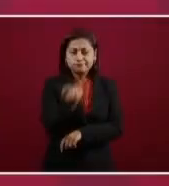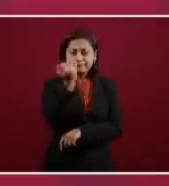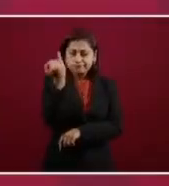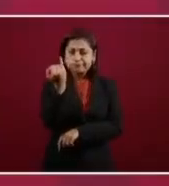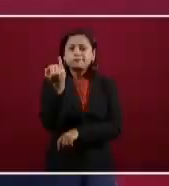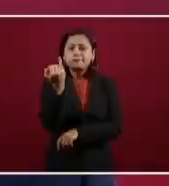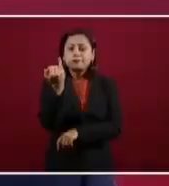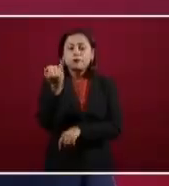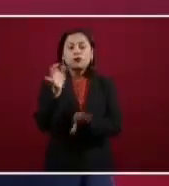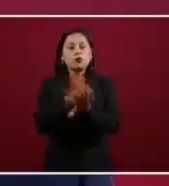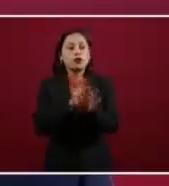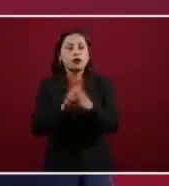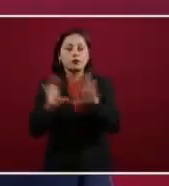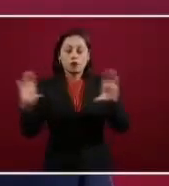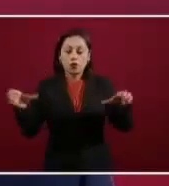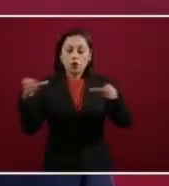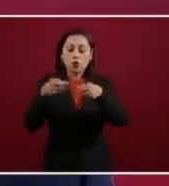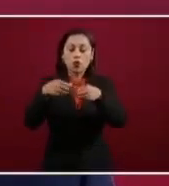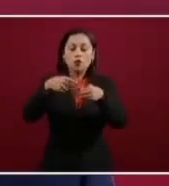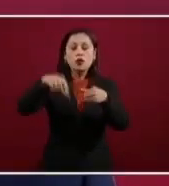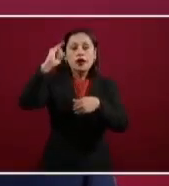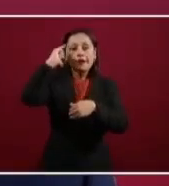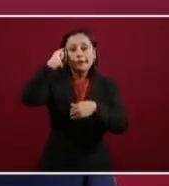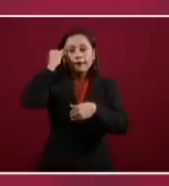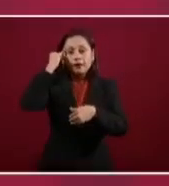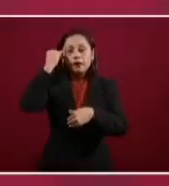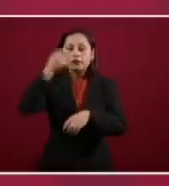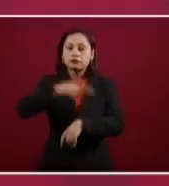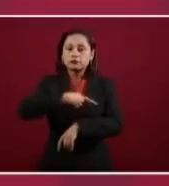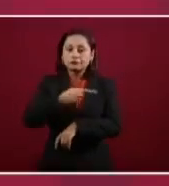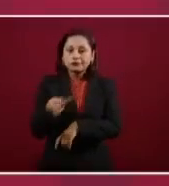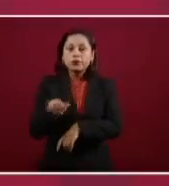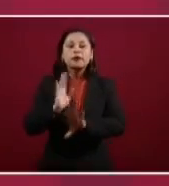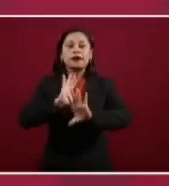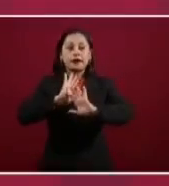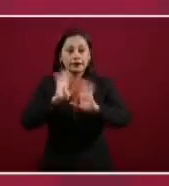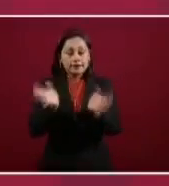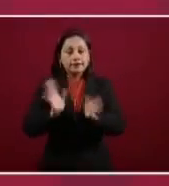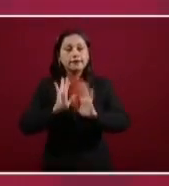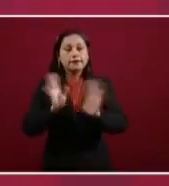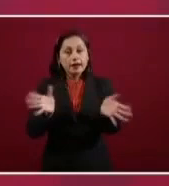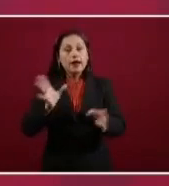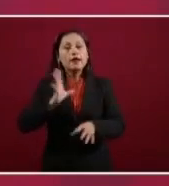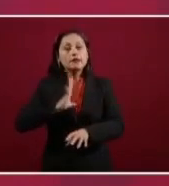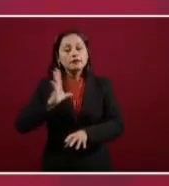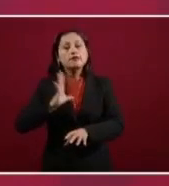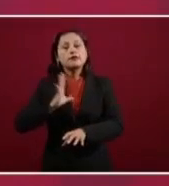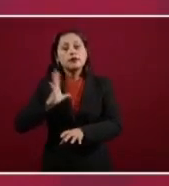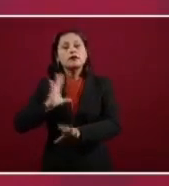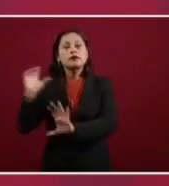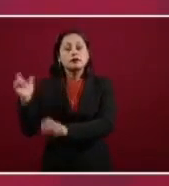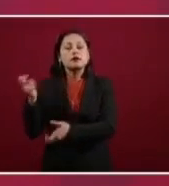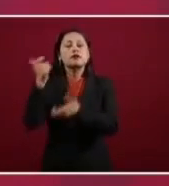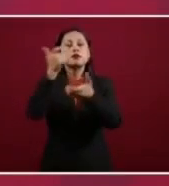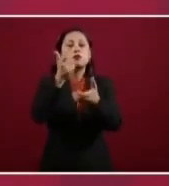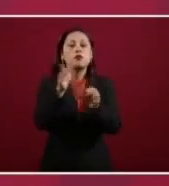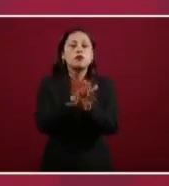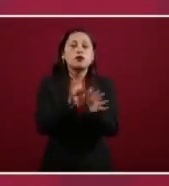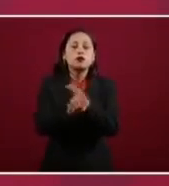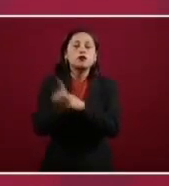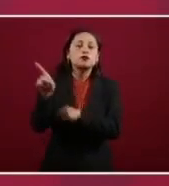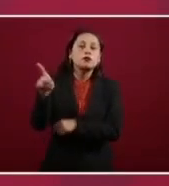que están en comunidades pobres comunidades indígenas ya se está entregando recursos en puebla